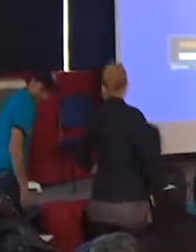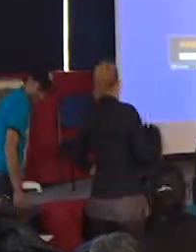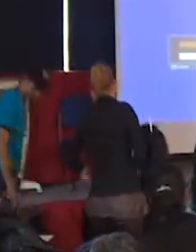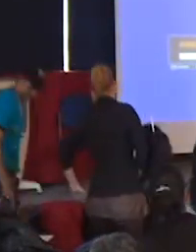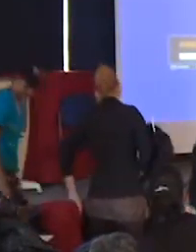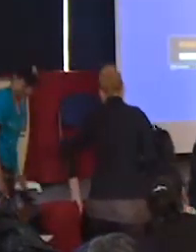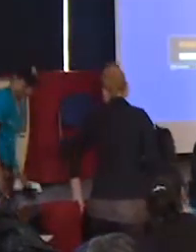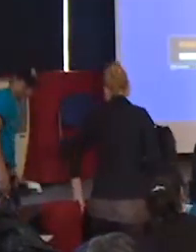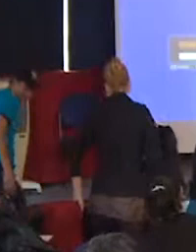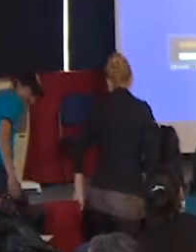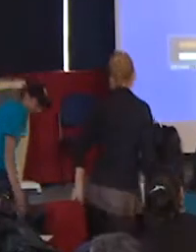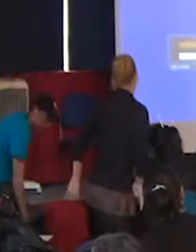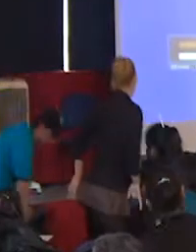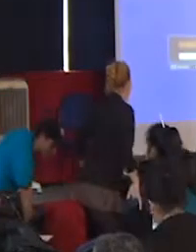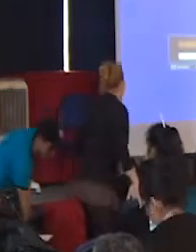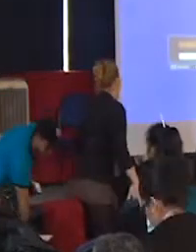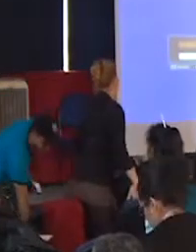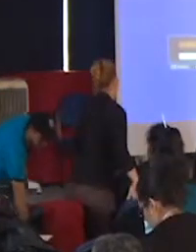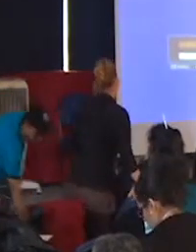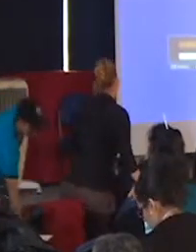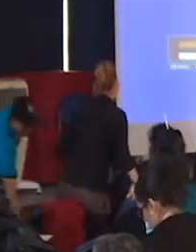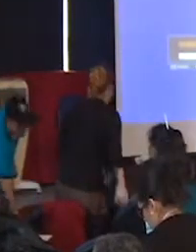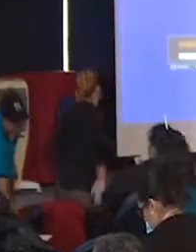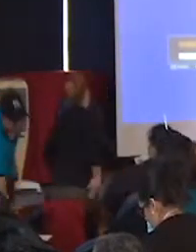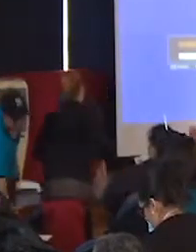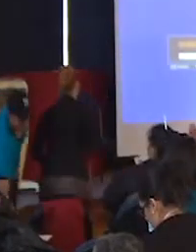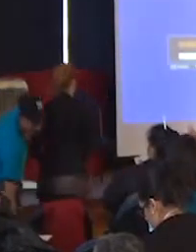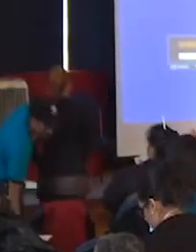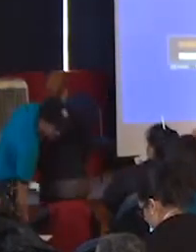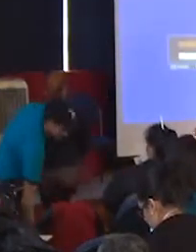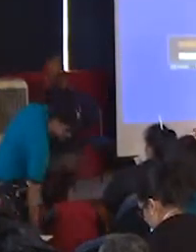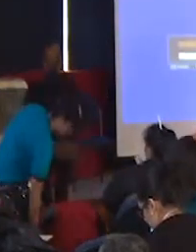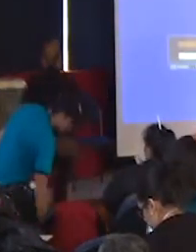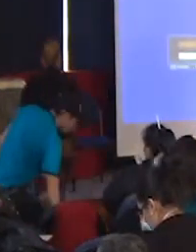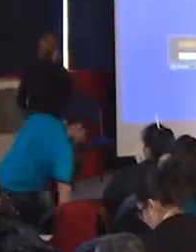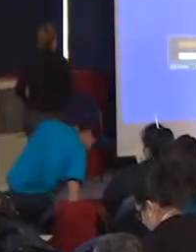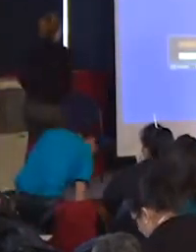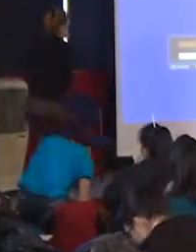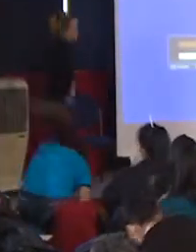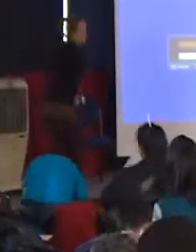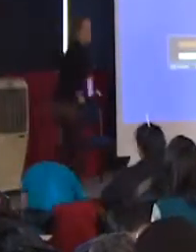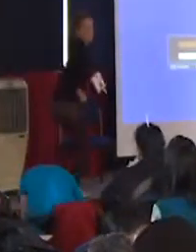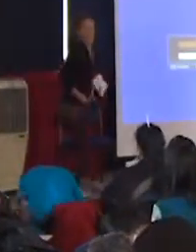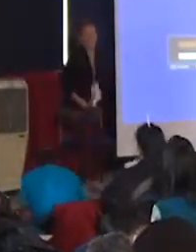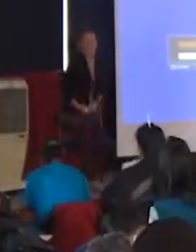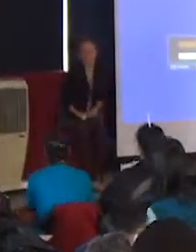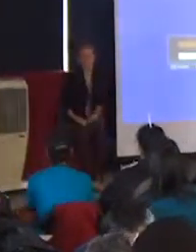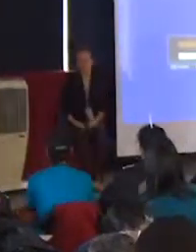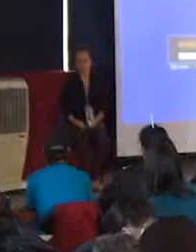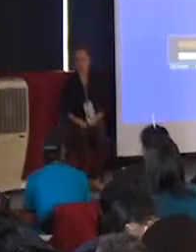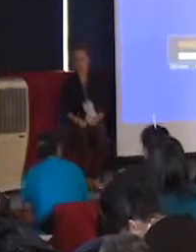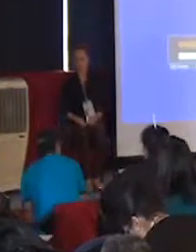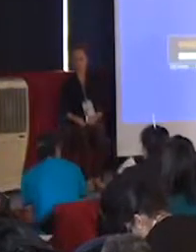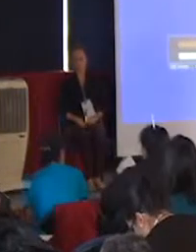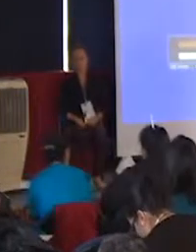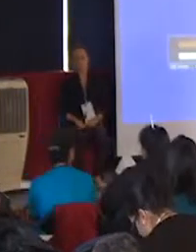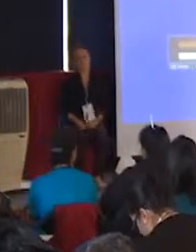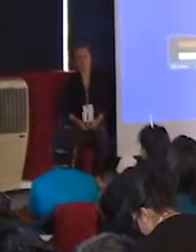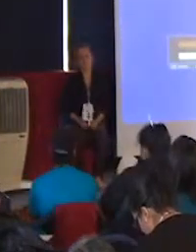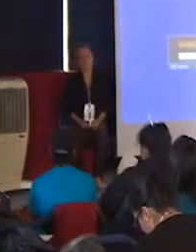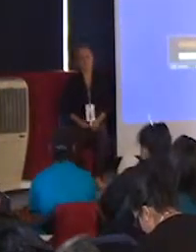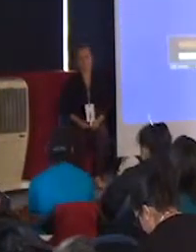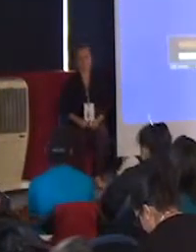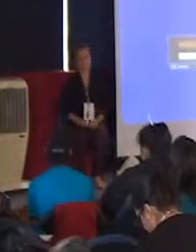herido en el Guaviare por no pagar impuestos ni a la guerrilla ni al paramilitarismo. Mi certificación de